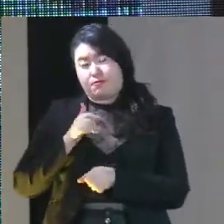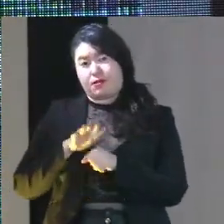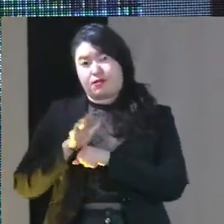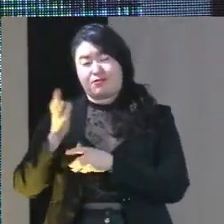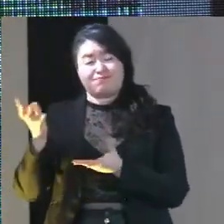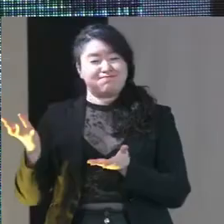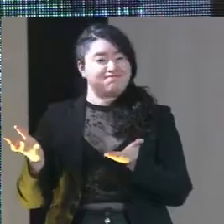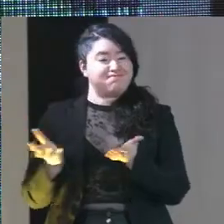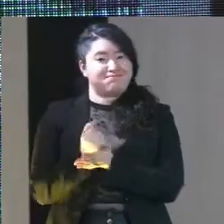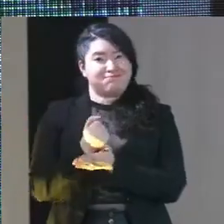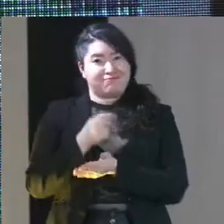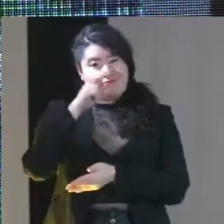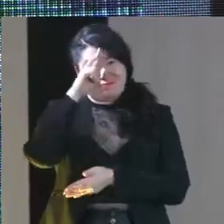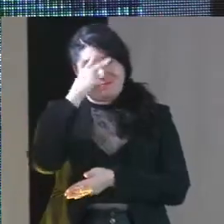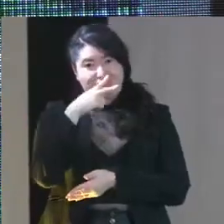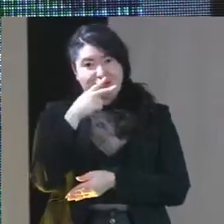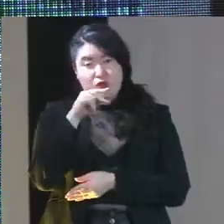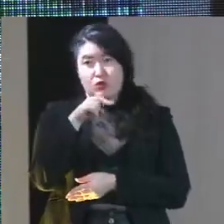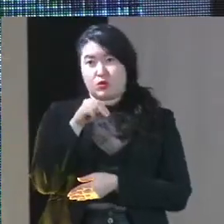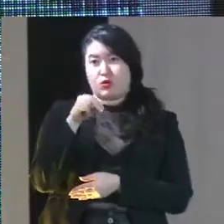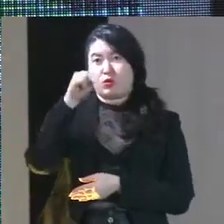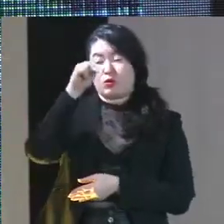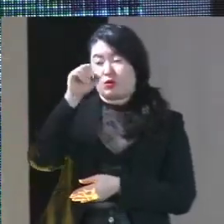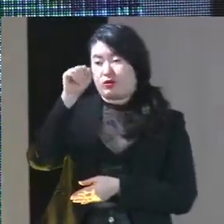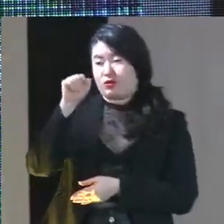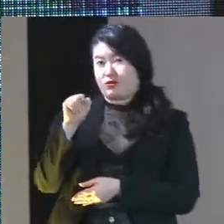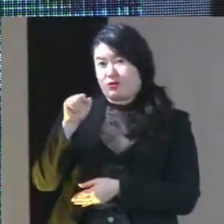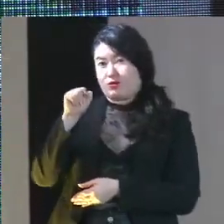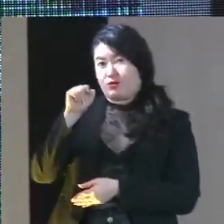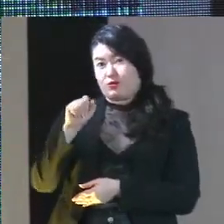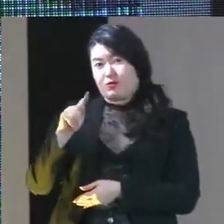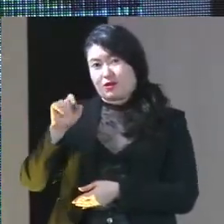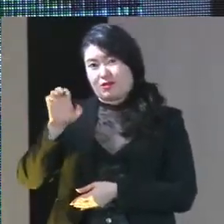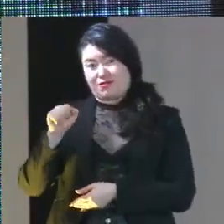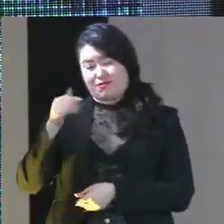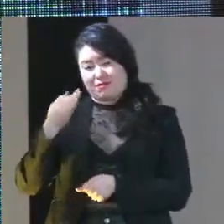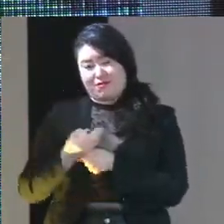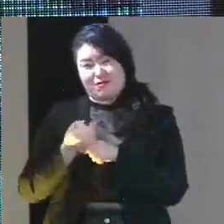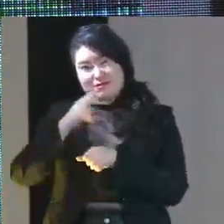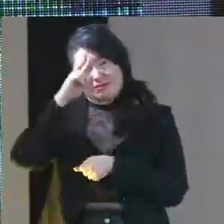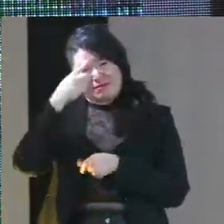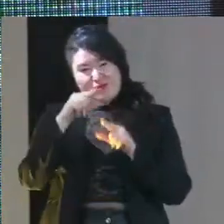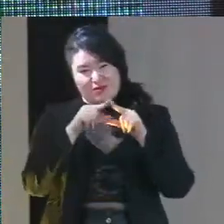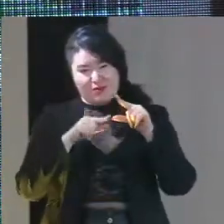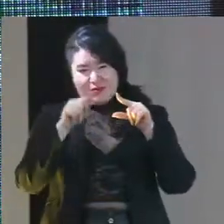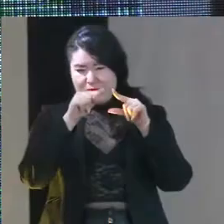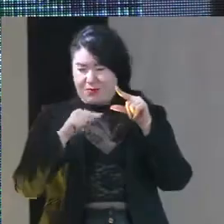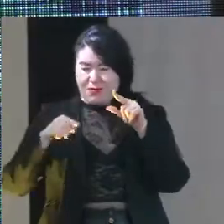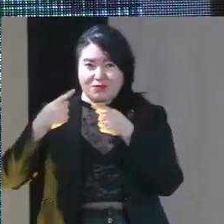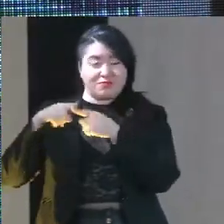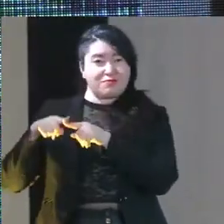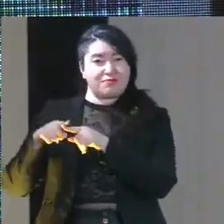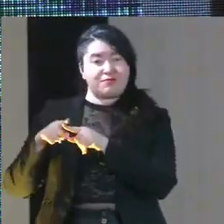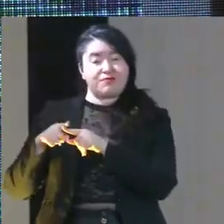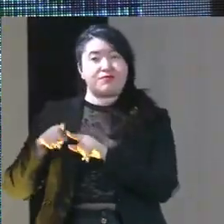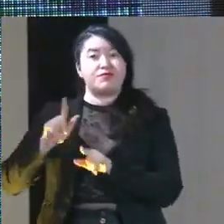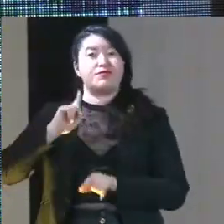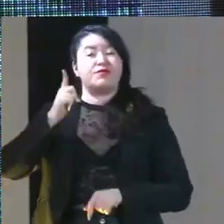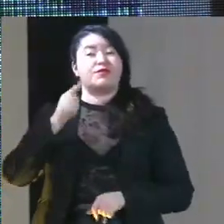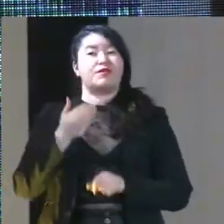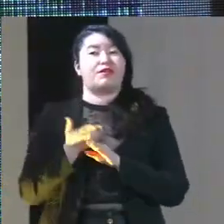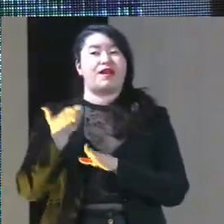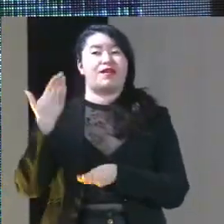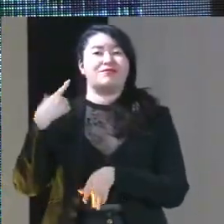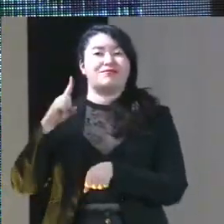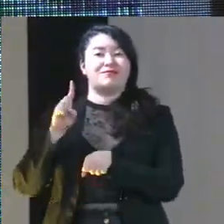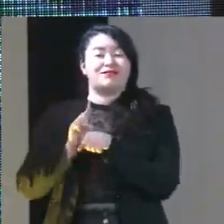por varios siglos se desarrolló en el norte y en el sur y sureste de lo que hoy es México. Esperemos ahora que, como me lo prometió hace unos